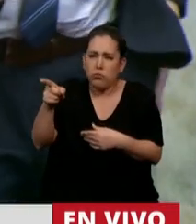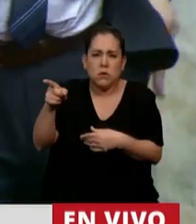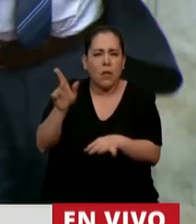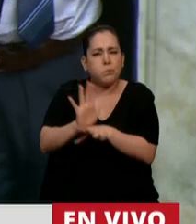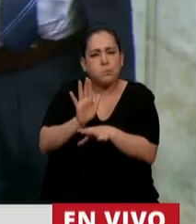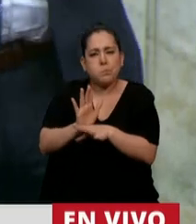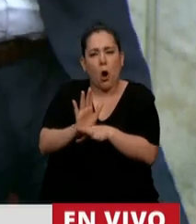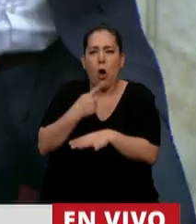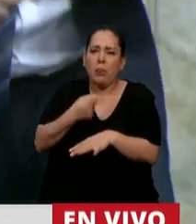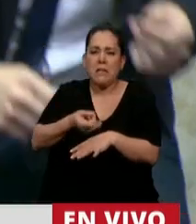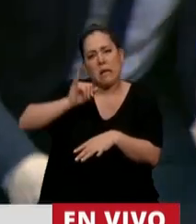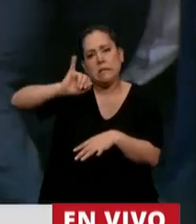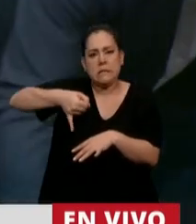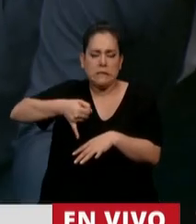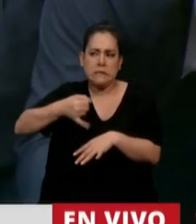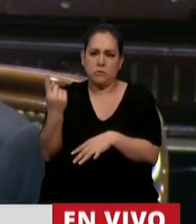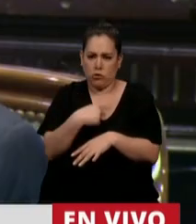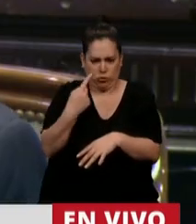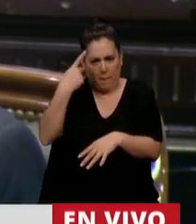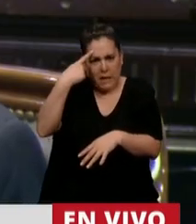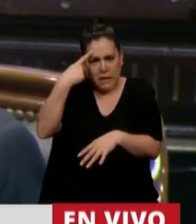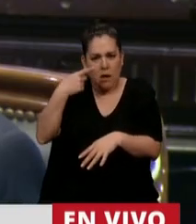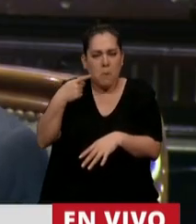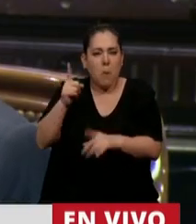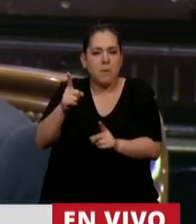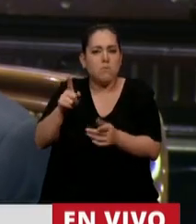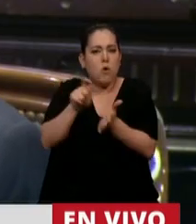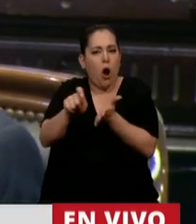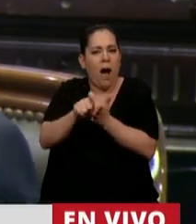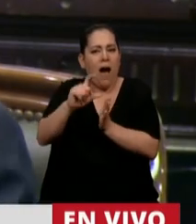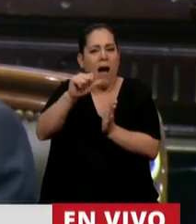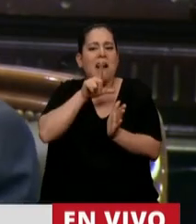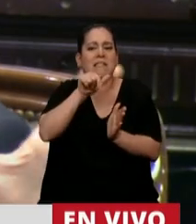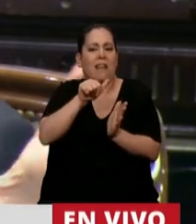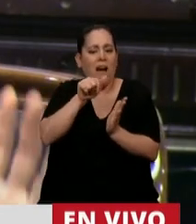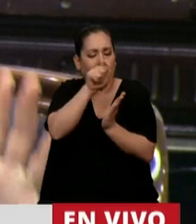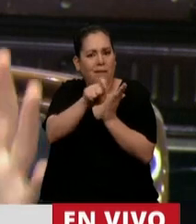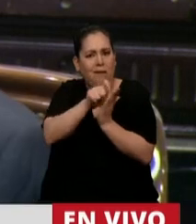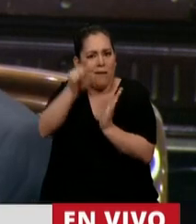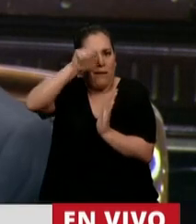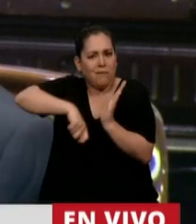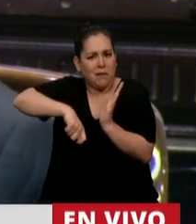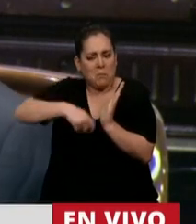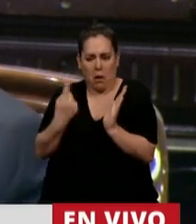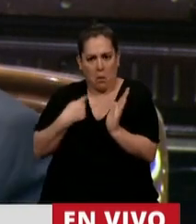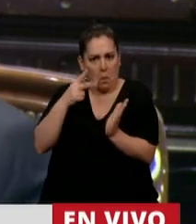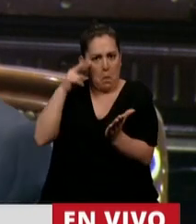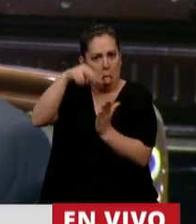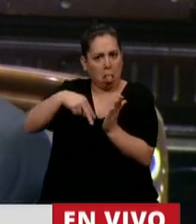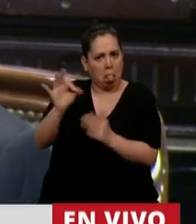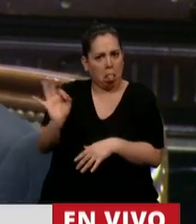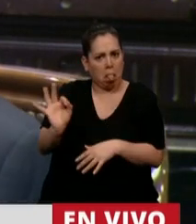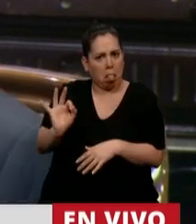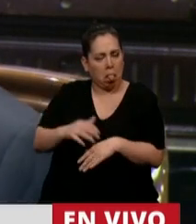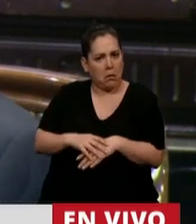válida lo que suponemos que es el acta que se acaba de firmar en labor parlamentaria, porque además no la conocemos? Acá nadie en